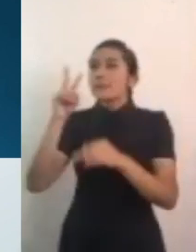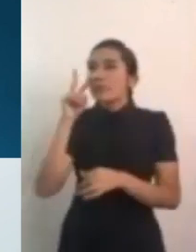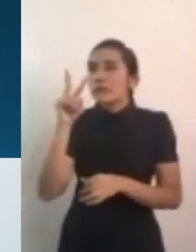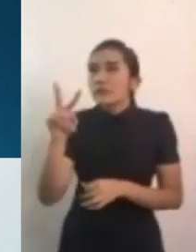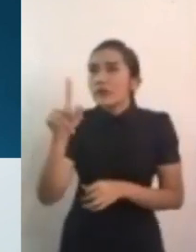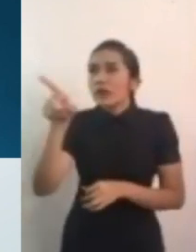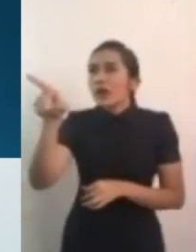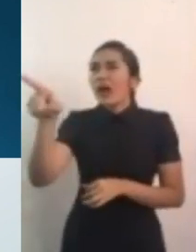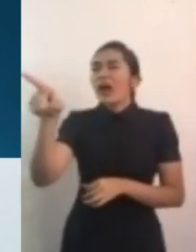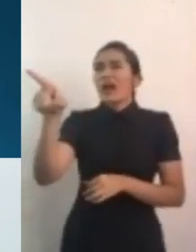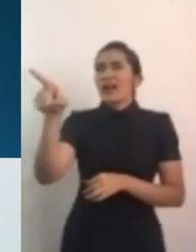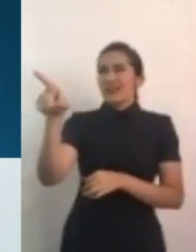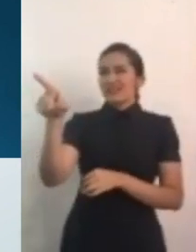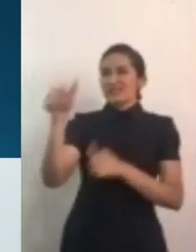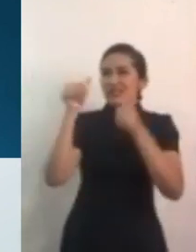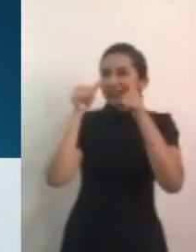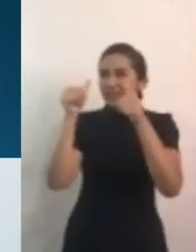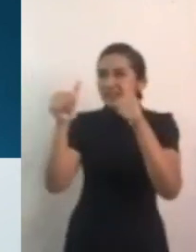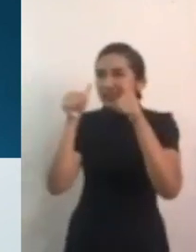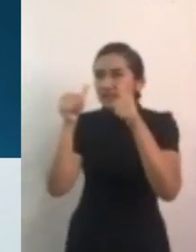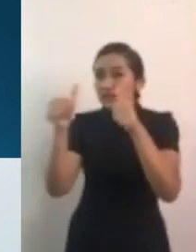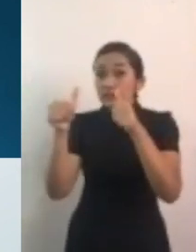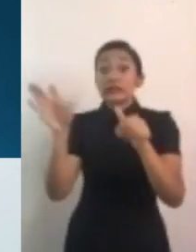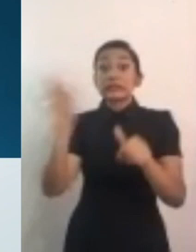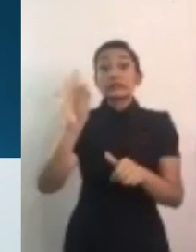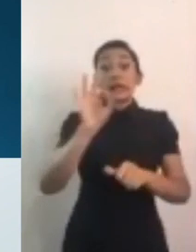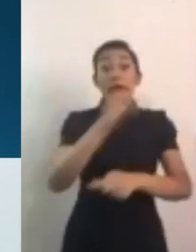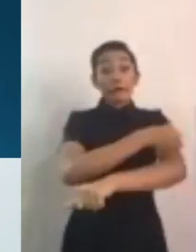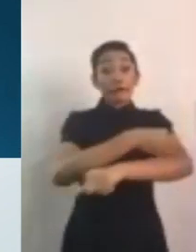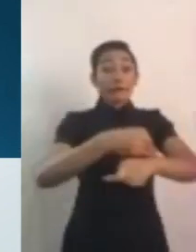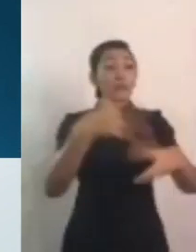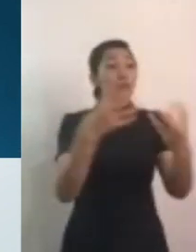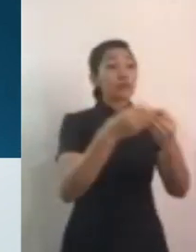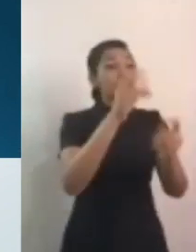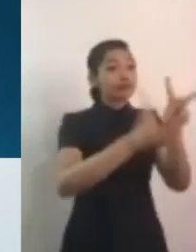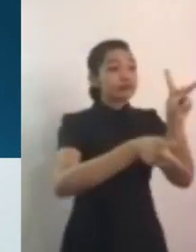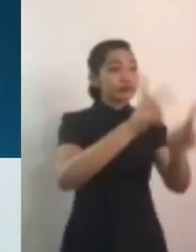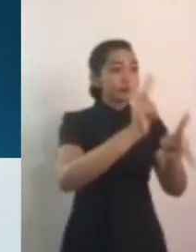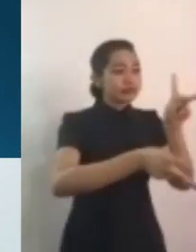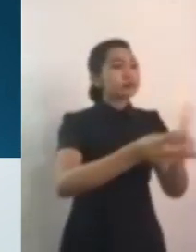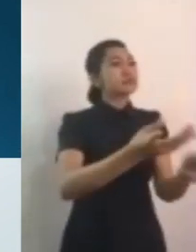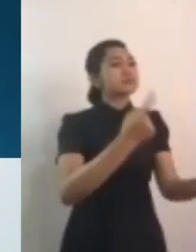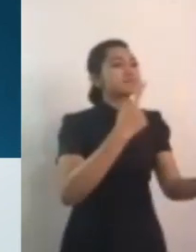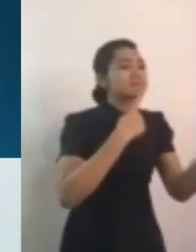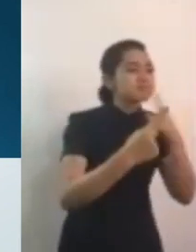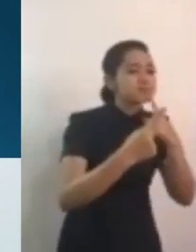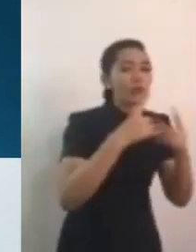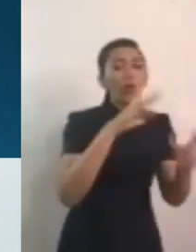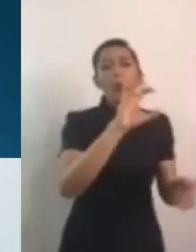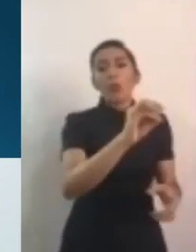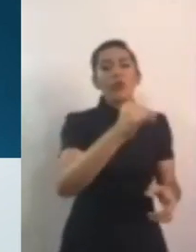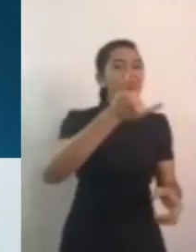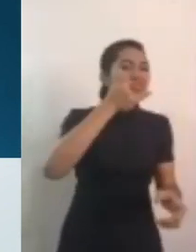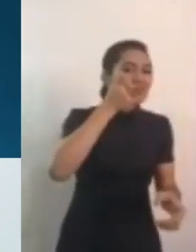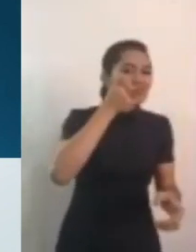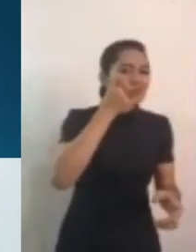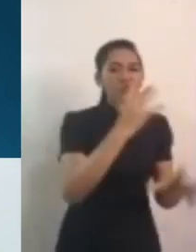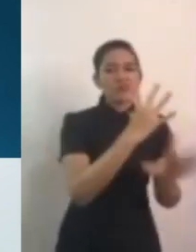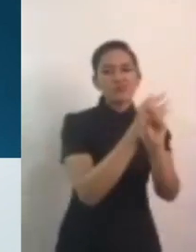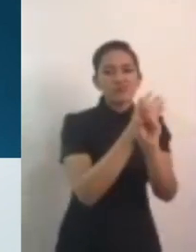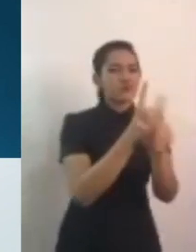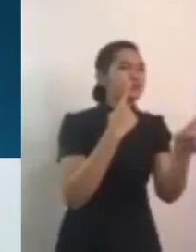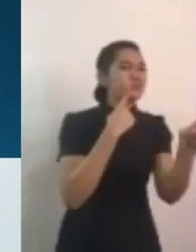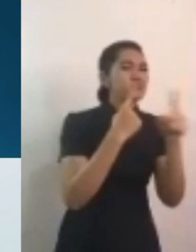y en las conversaciones familiares o en las conversaciones incluso telefónicas con otras personas, empieza